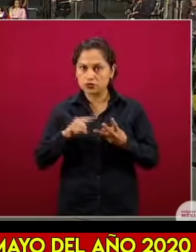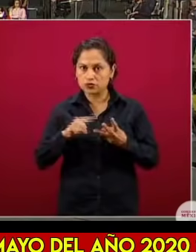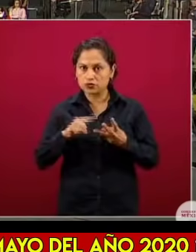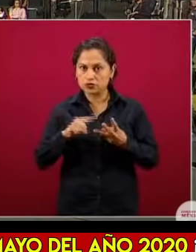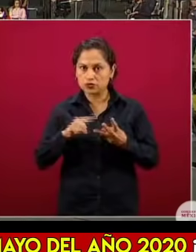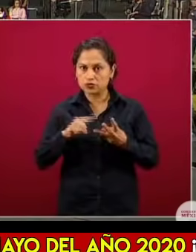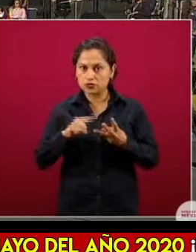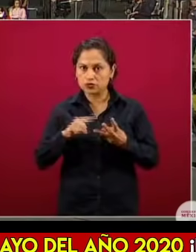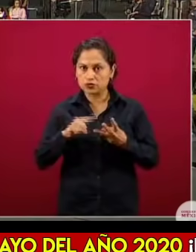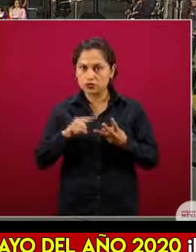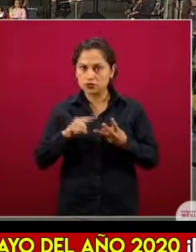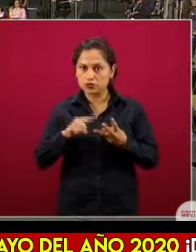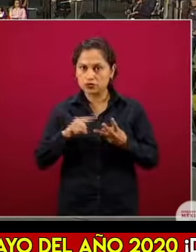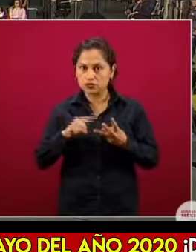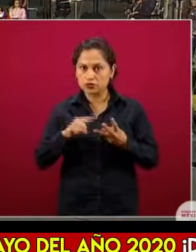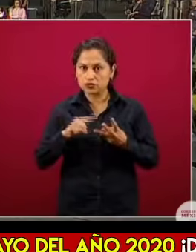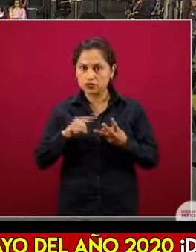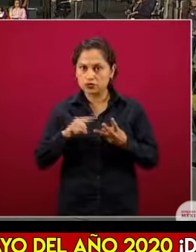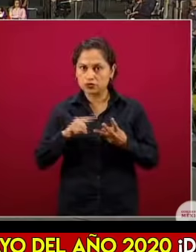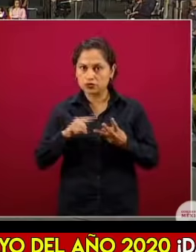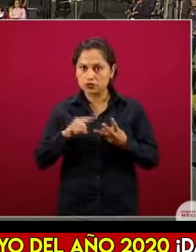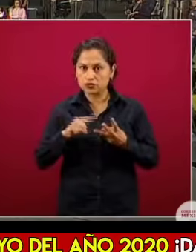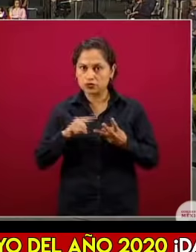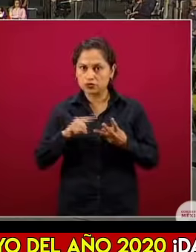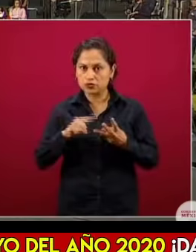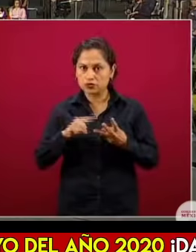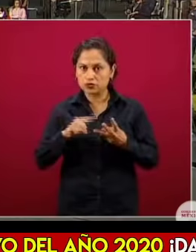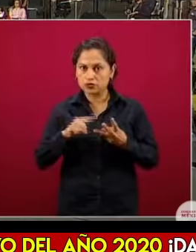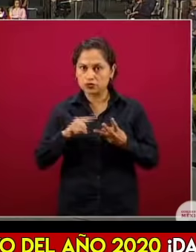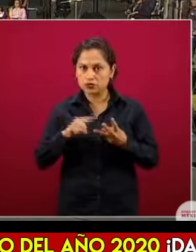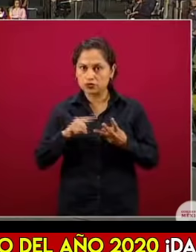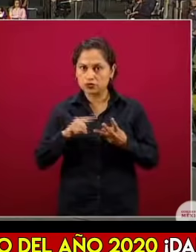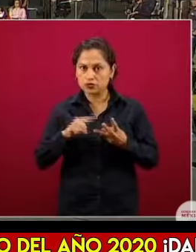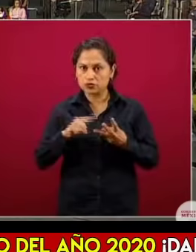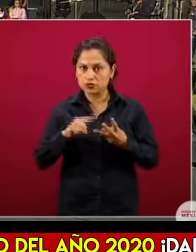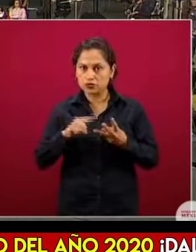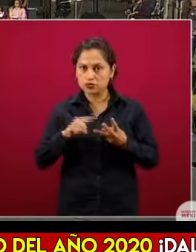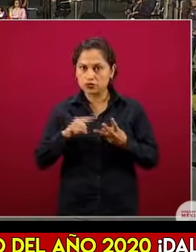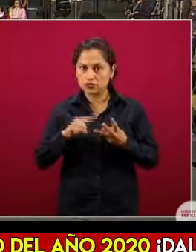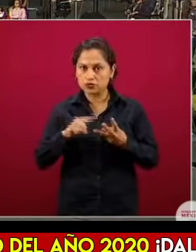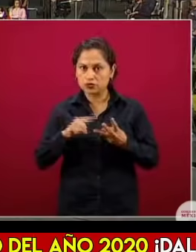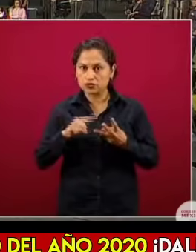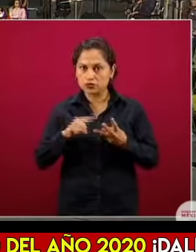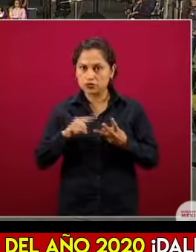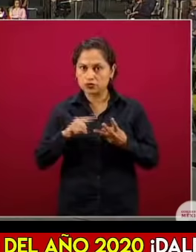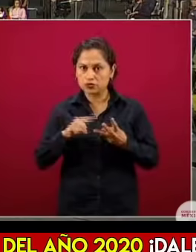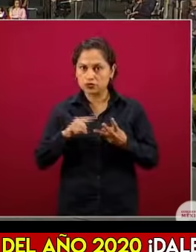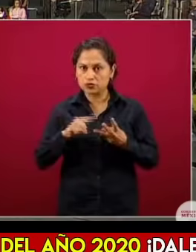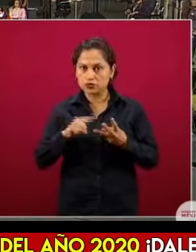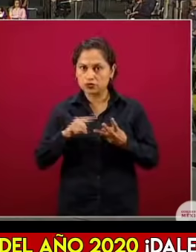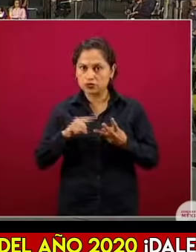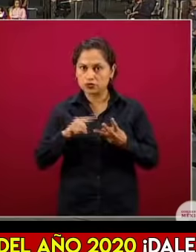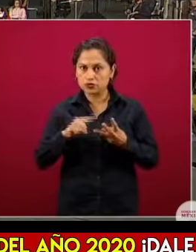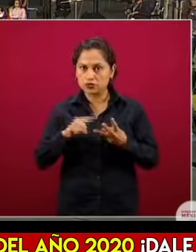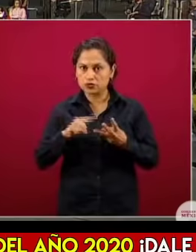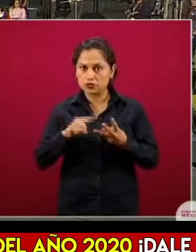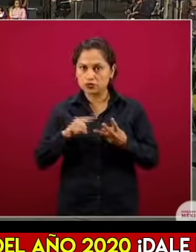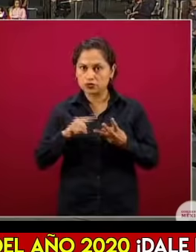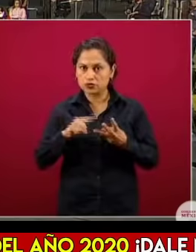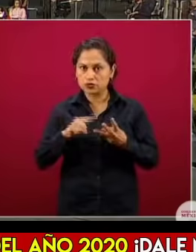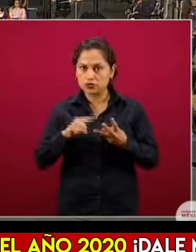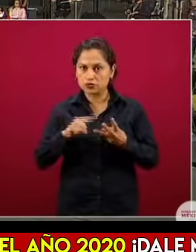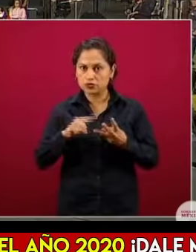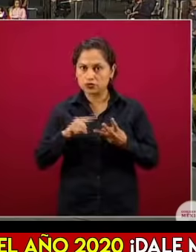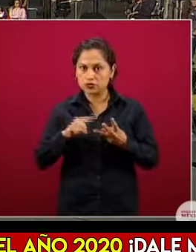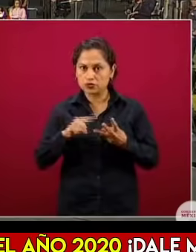como calderón todo lo politiza luego culpan al doctor hugo lópez gatell que en la tarde sacó un